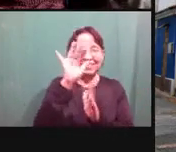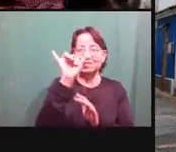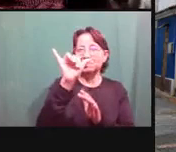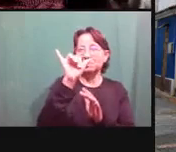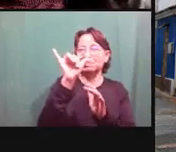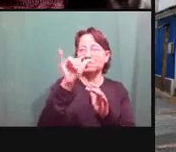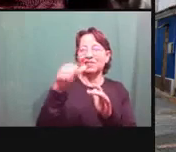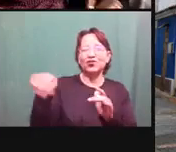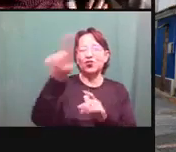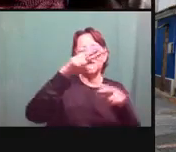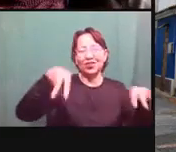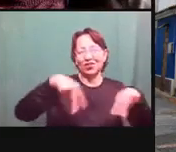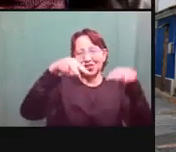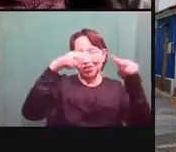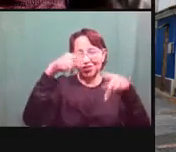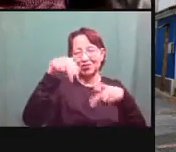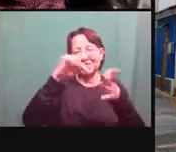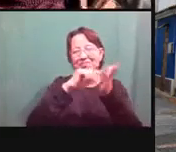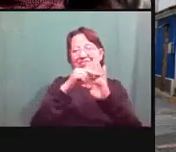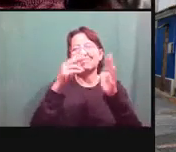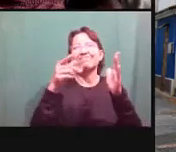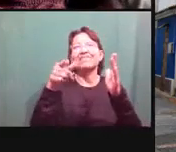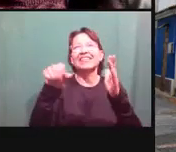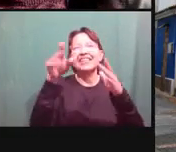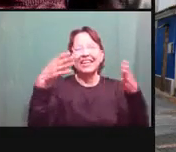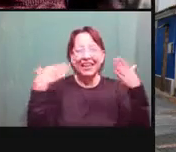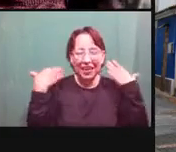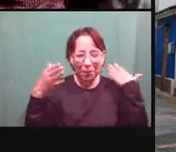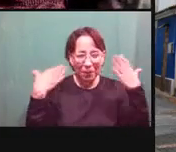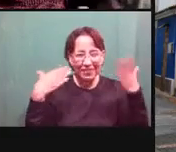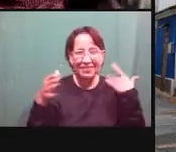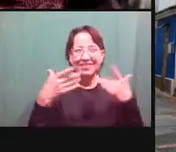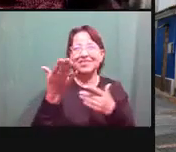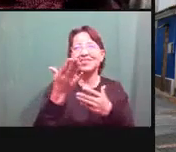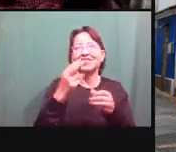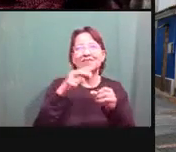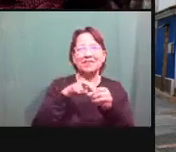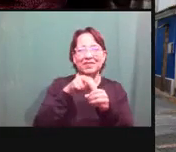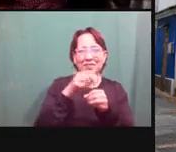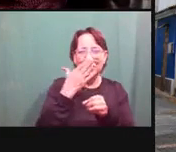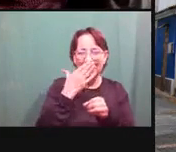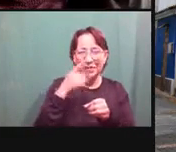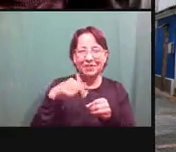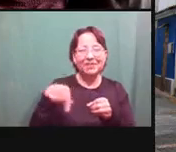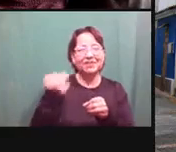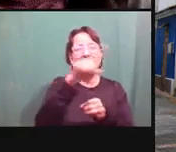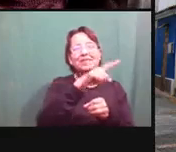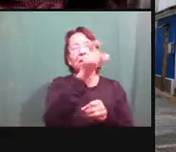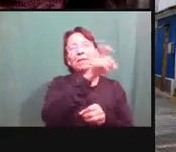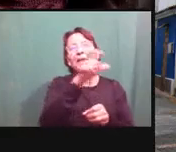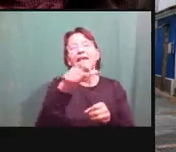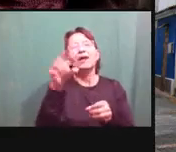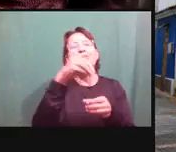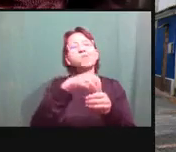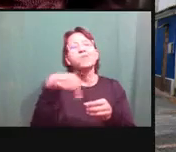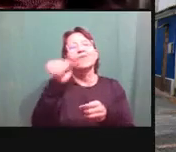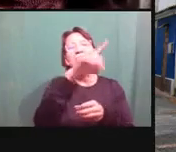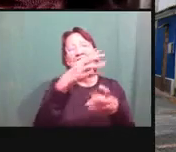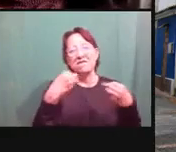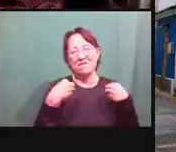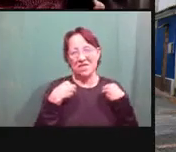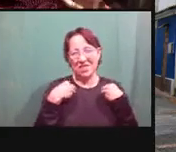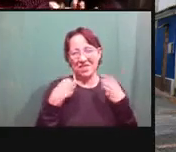de la sociedad, ¿no? Los campesinos, los indígenas, también los habitantes de nuestra ciudad, los de las